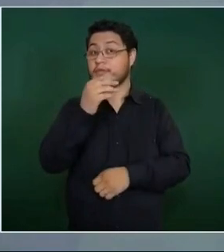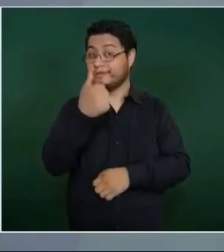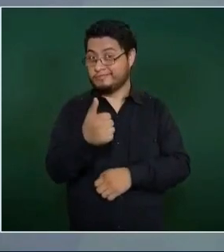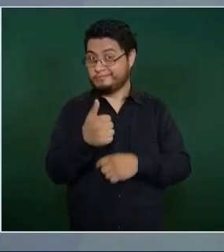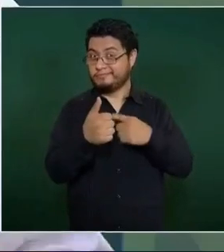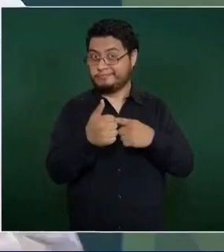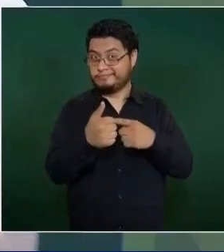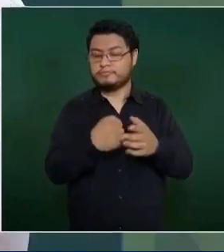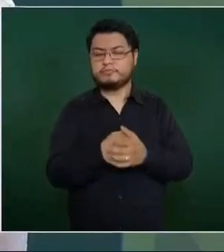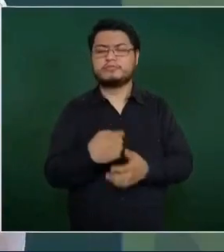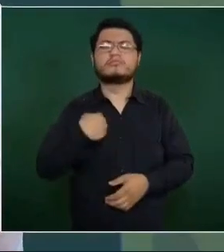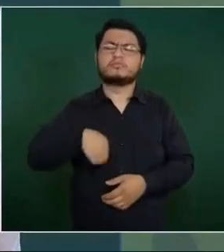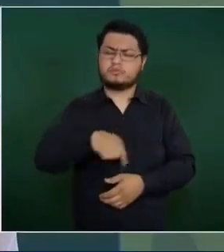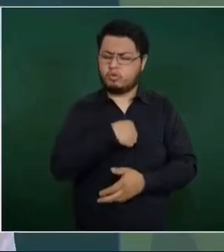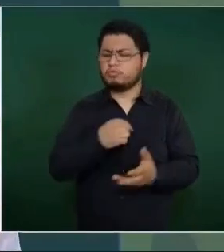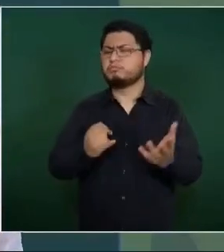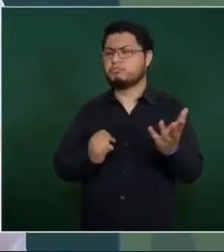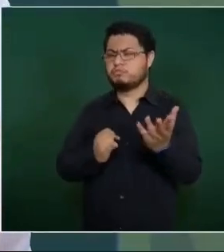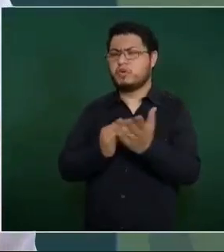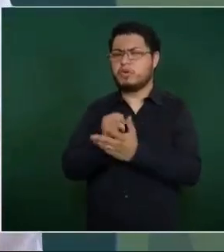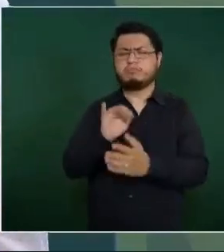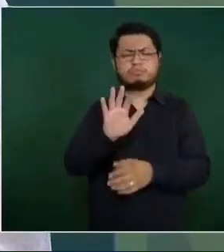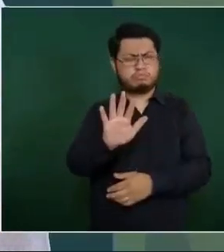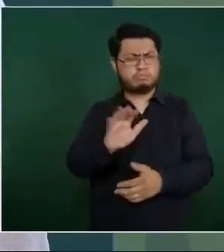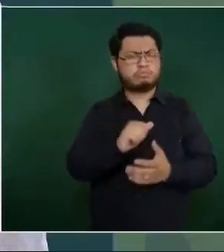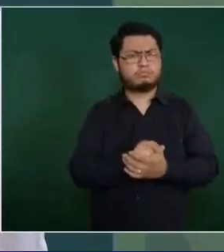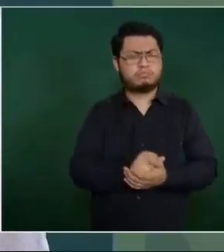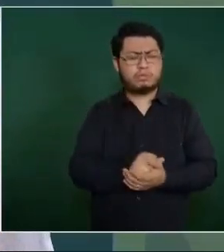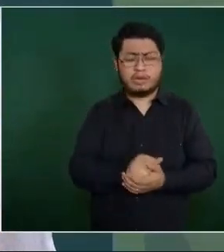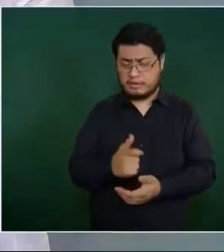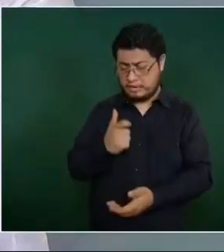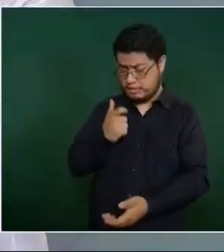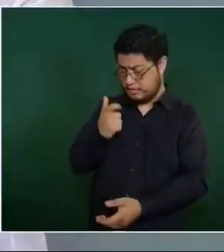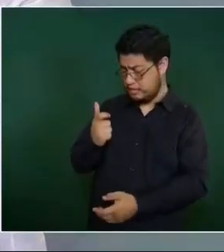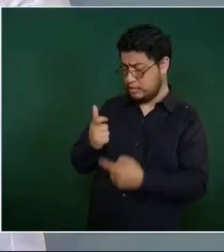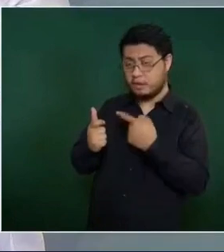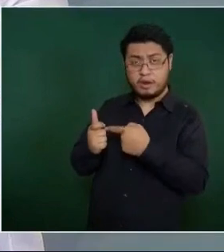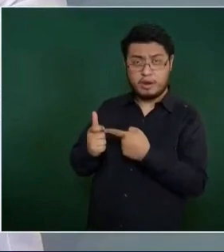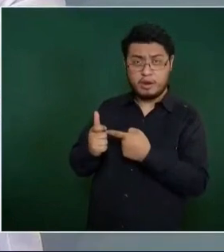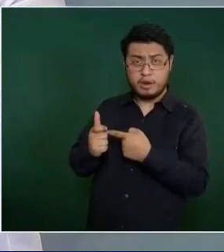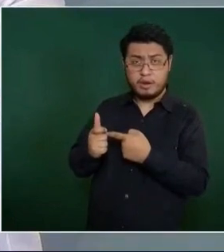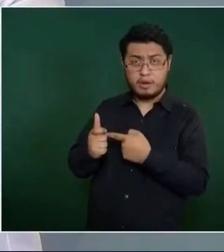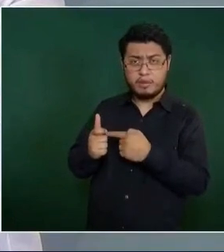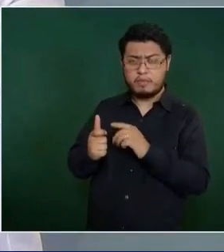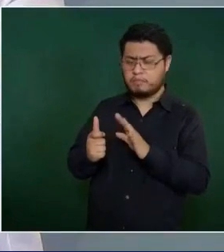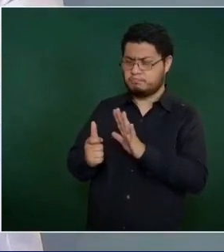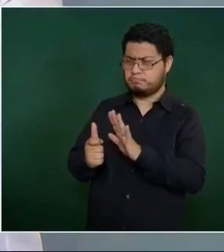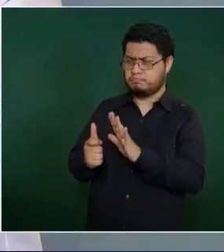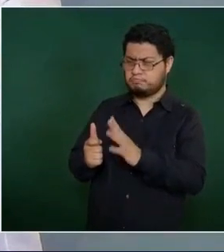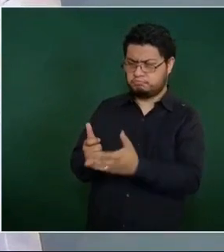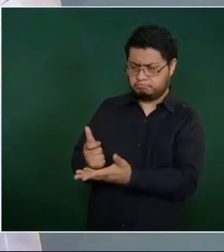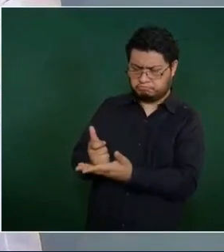1996-97. Entonces decidimos, vamos a usar el dinero para